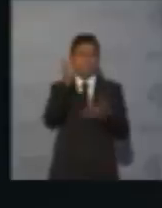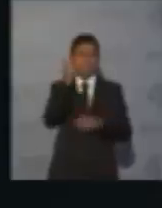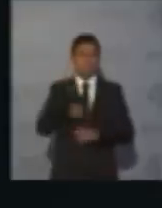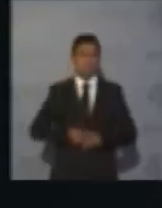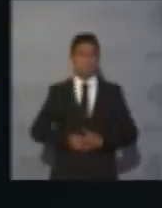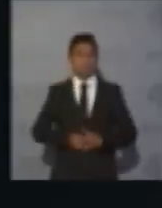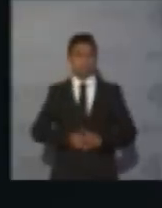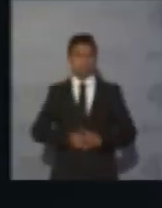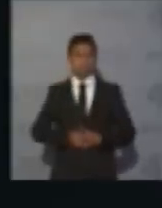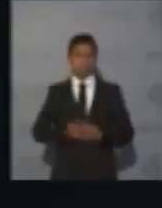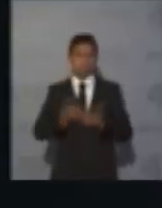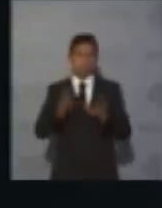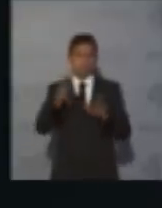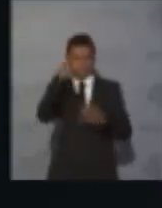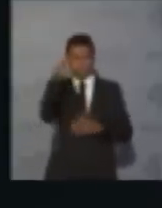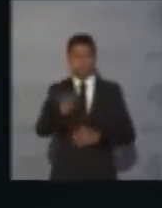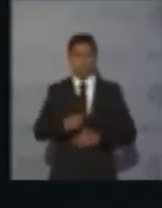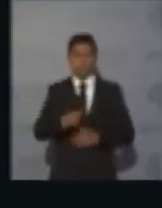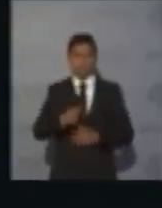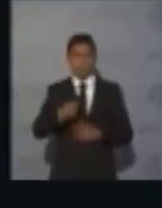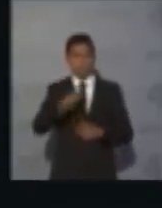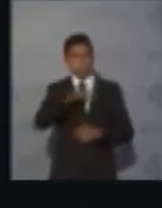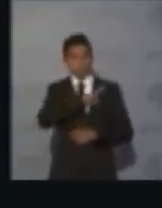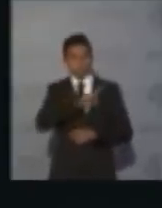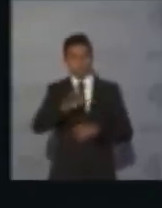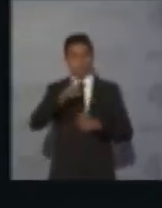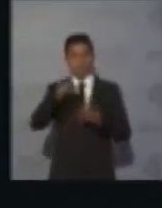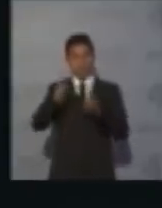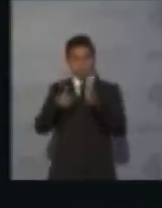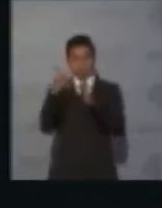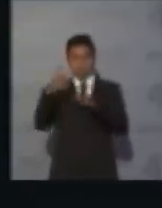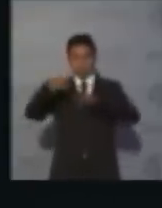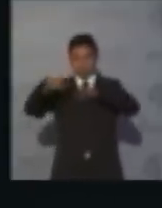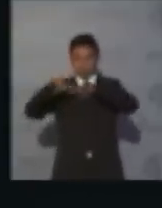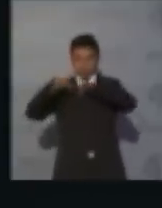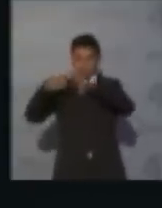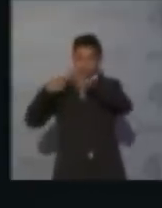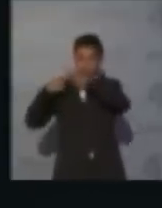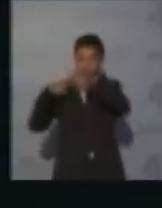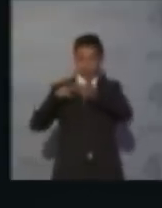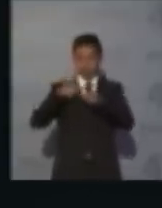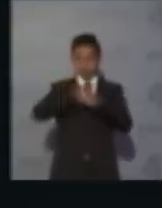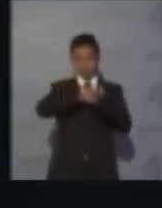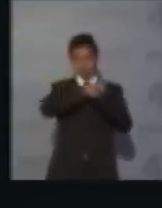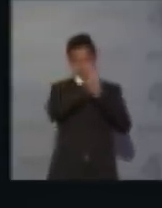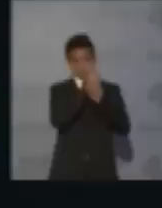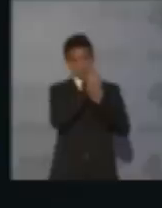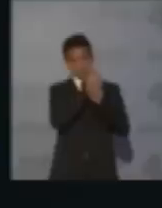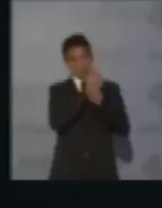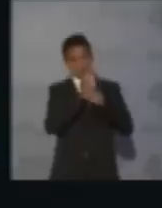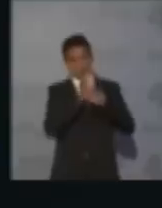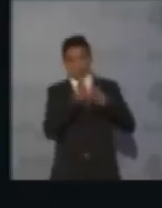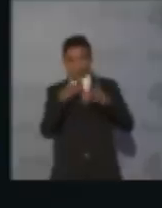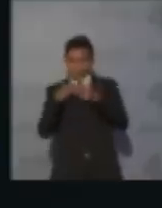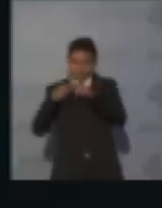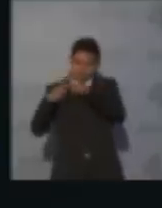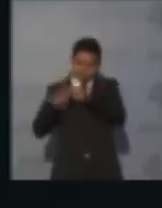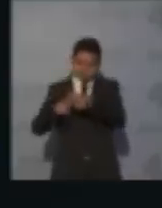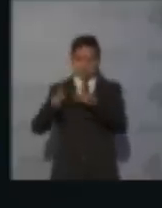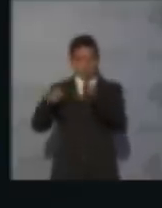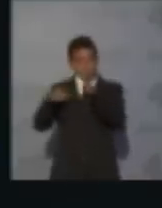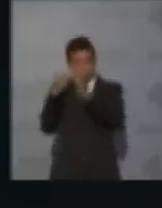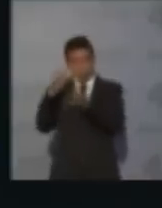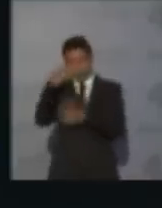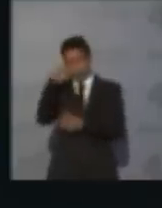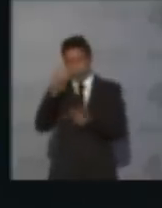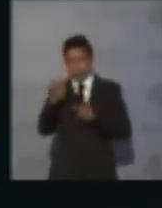con alcoholizadas, armas blancas. Entonces, o alteradas, ¿no? Sí. Ese es lo que, o sea, creo que esa medida sí nos va a ayudar. Hay que decirlo, hoy en